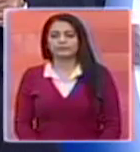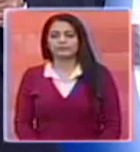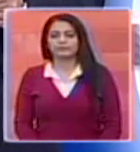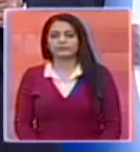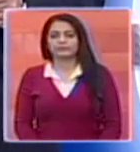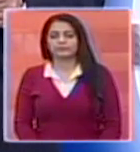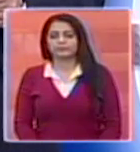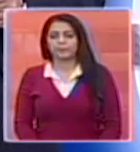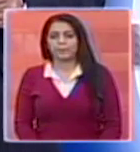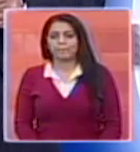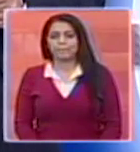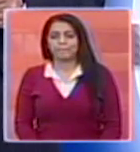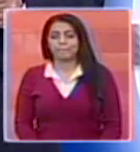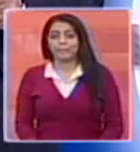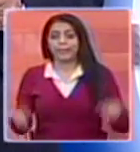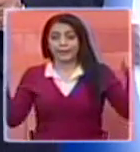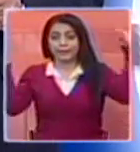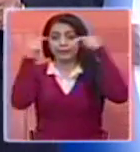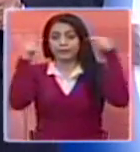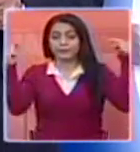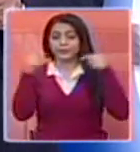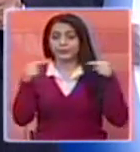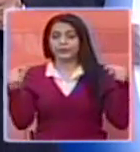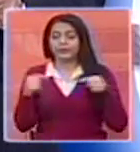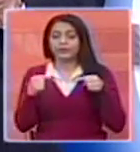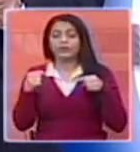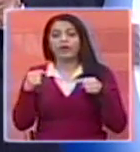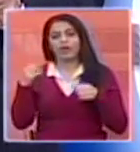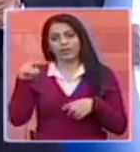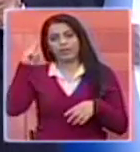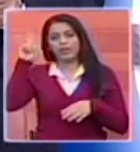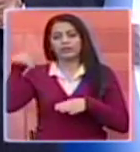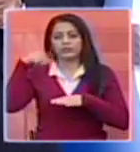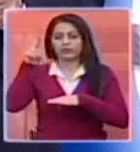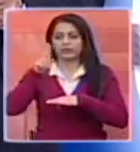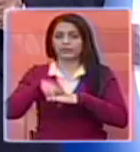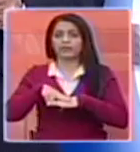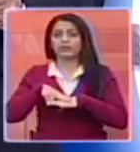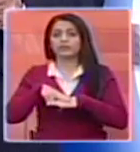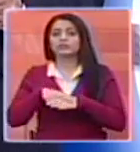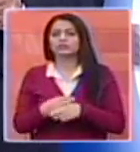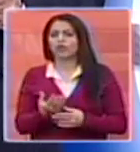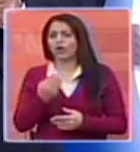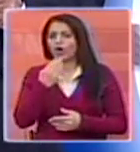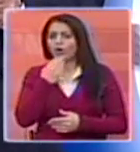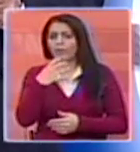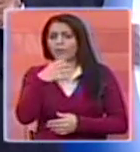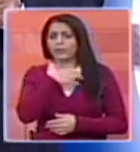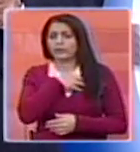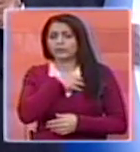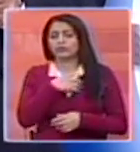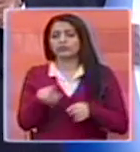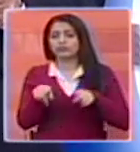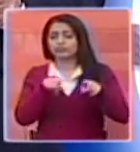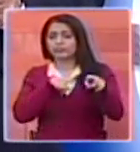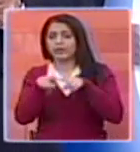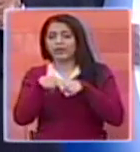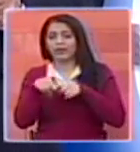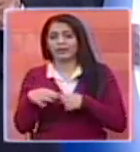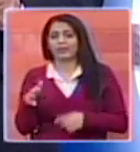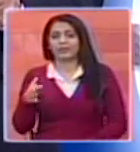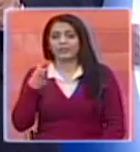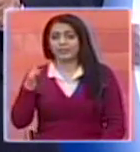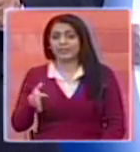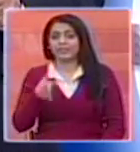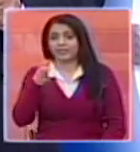Vamos ahora al campeonato nacional, se viene una nueva fecha, Barcelona será rival del Delfín, el escenario, pues el